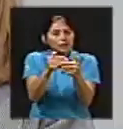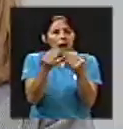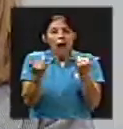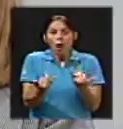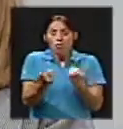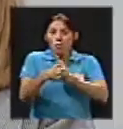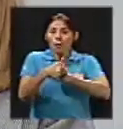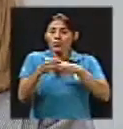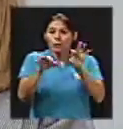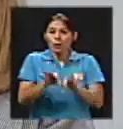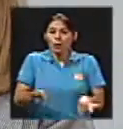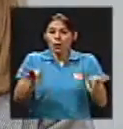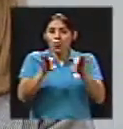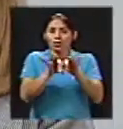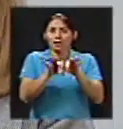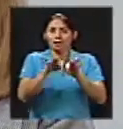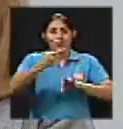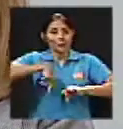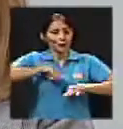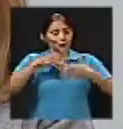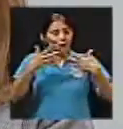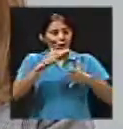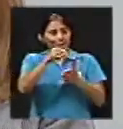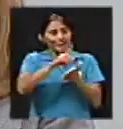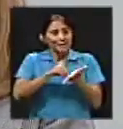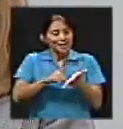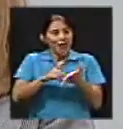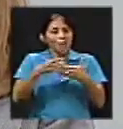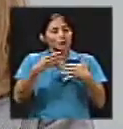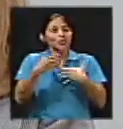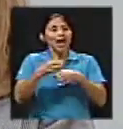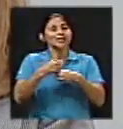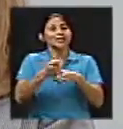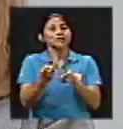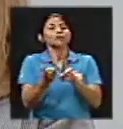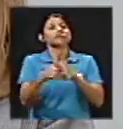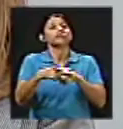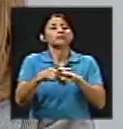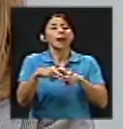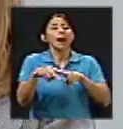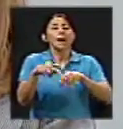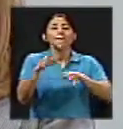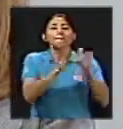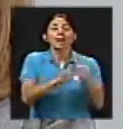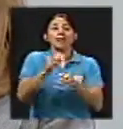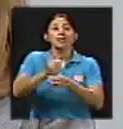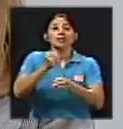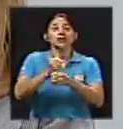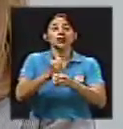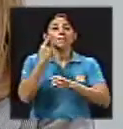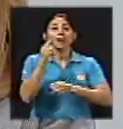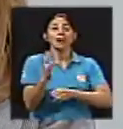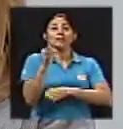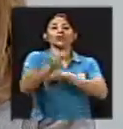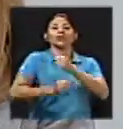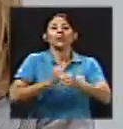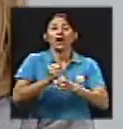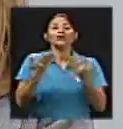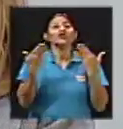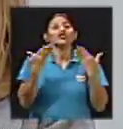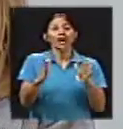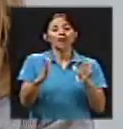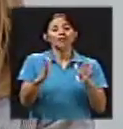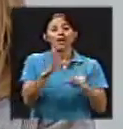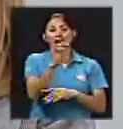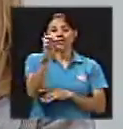importante. Diseñamos y estamos implementando un plan de acción con miras a que en el 2015 se invite ya formalmente a Costa Rica a